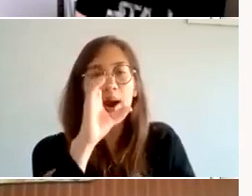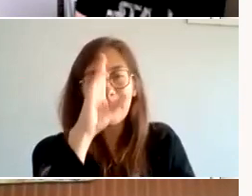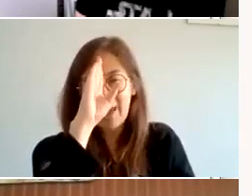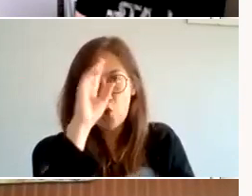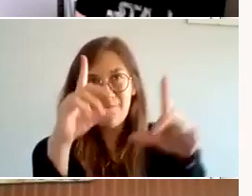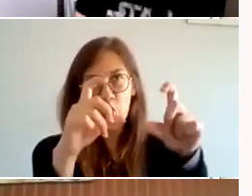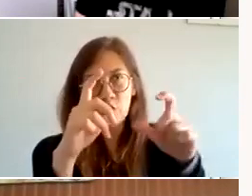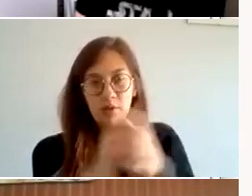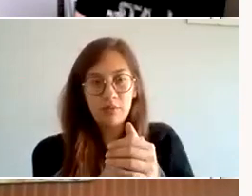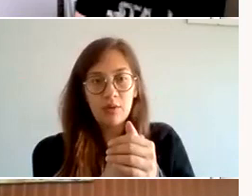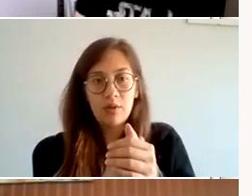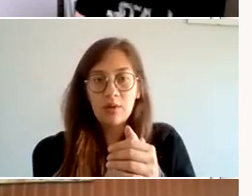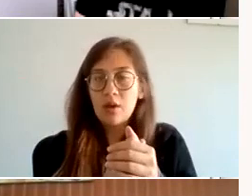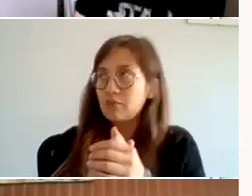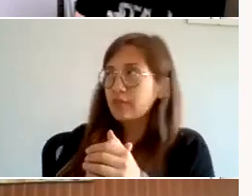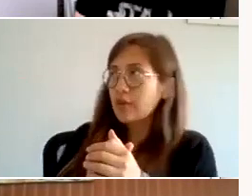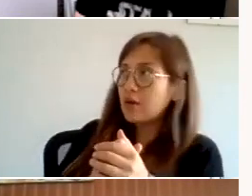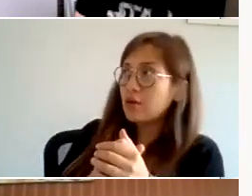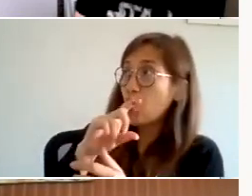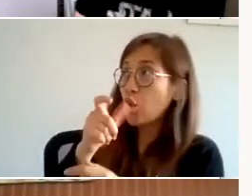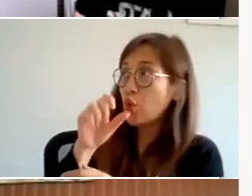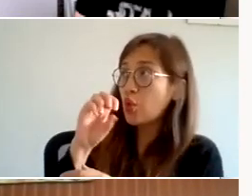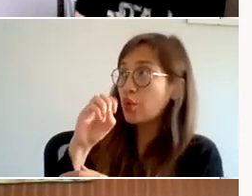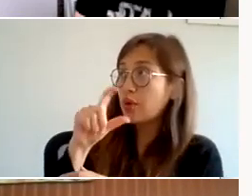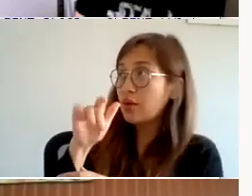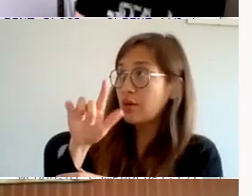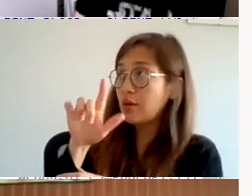por ejemplo, herramientas de desarrollador